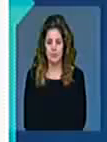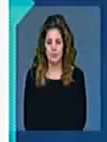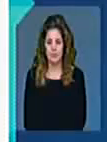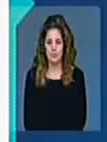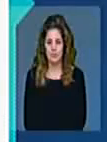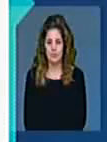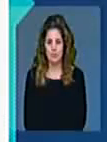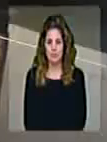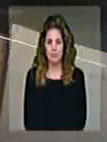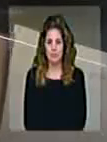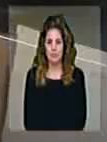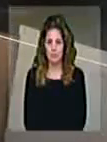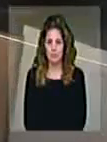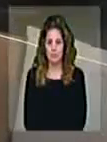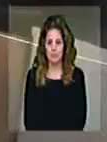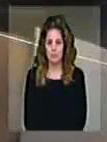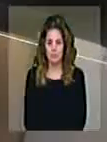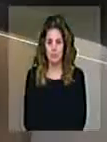tarde.